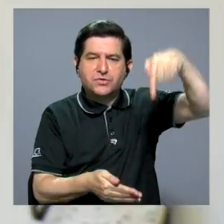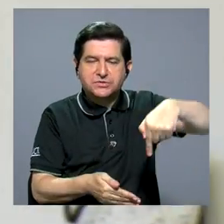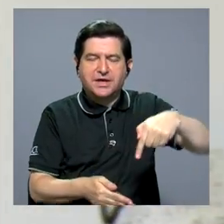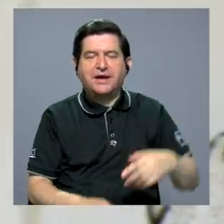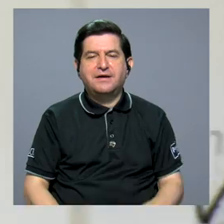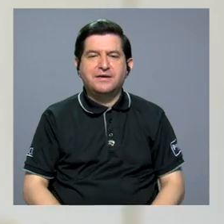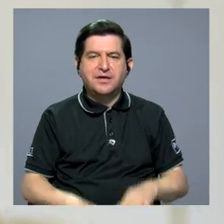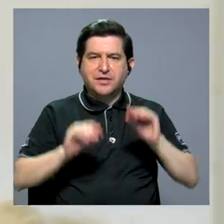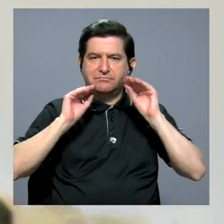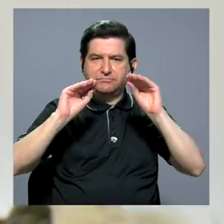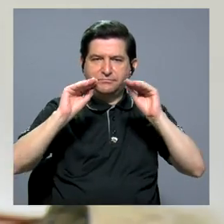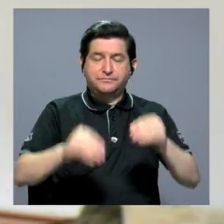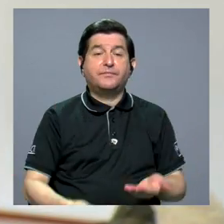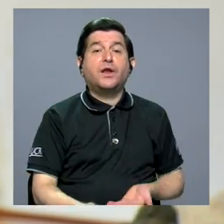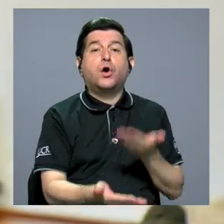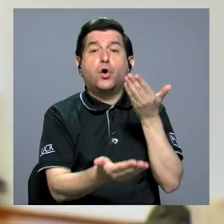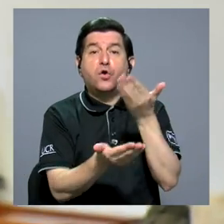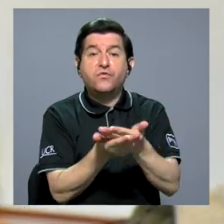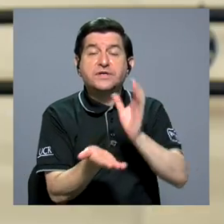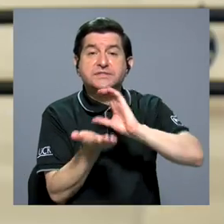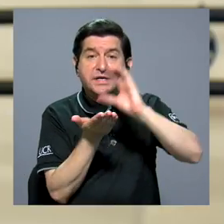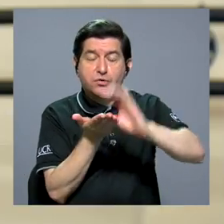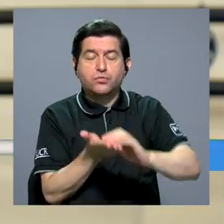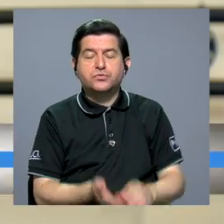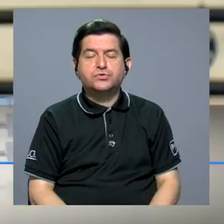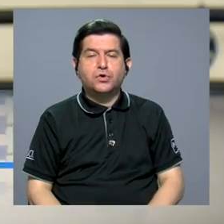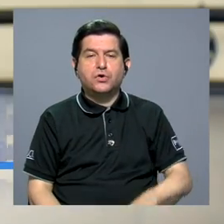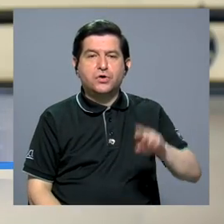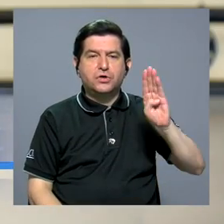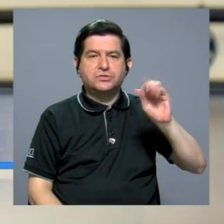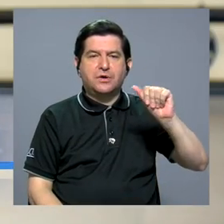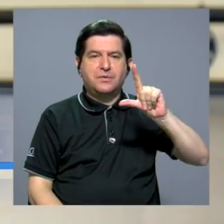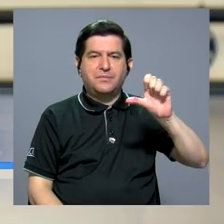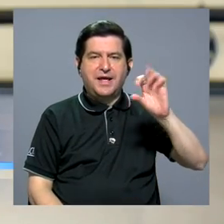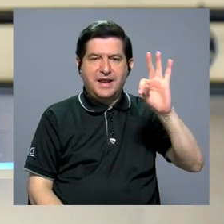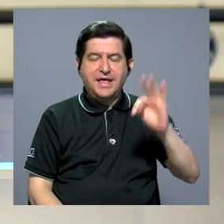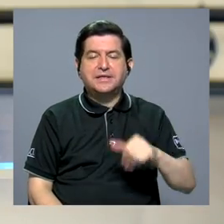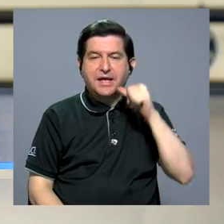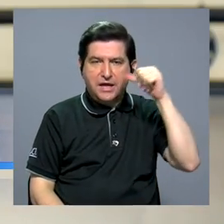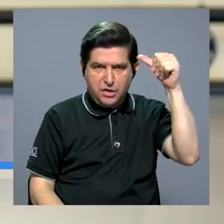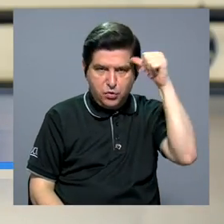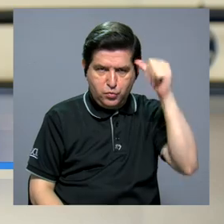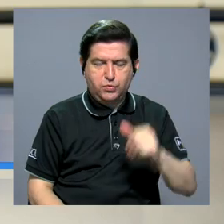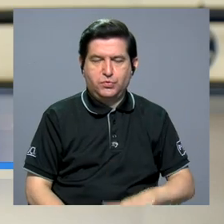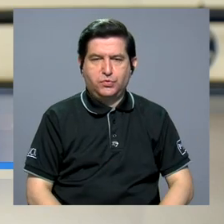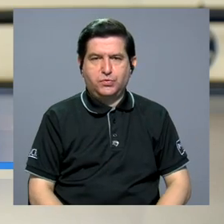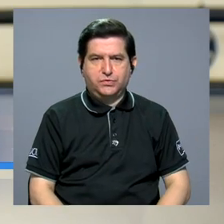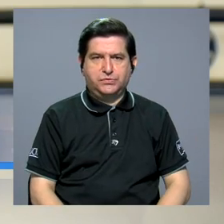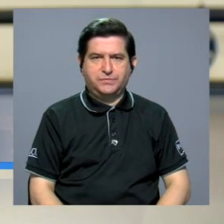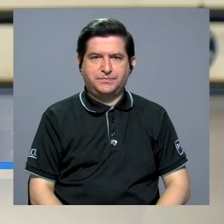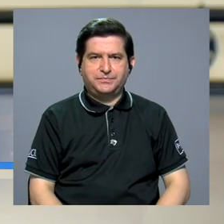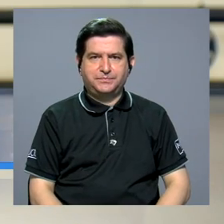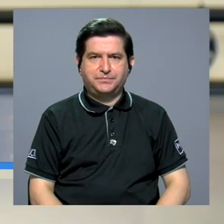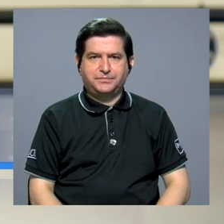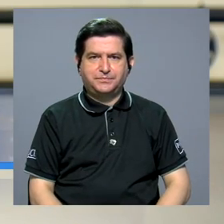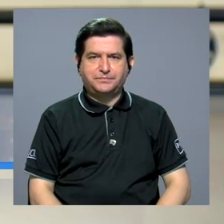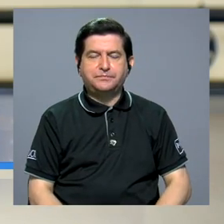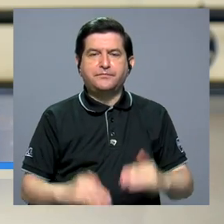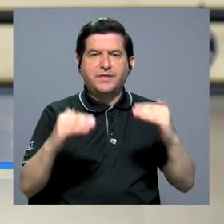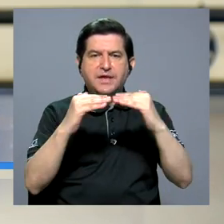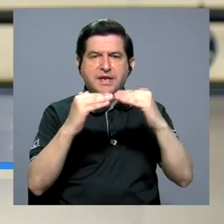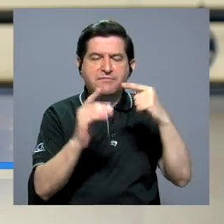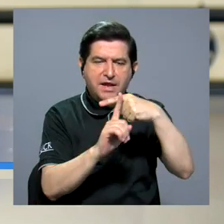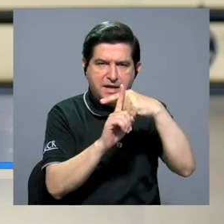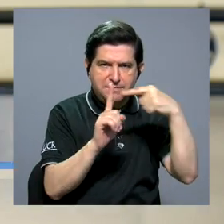se imparten actualmente. Estamos ofreciendo cursos de ballet para adultos que se ofrecen